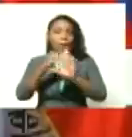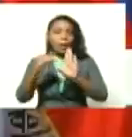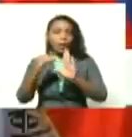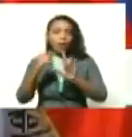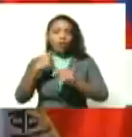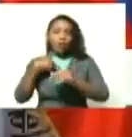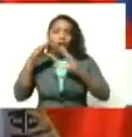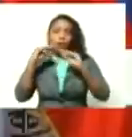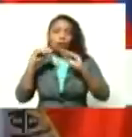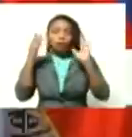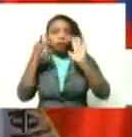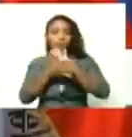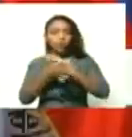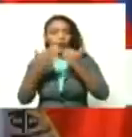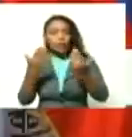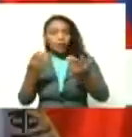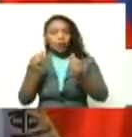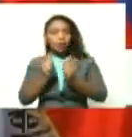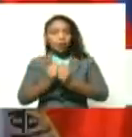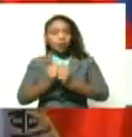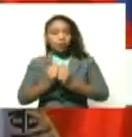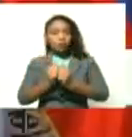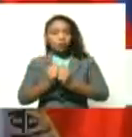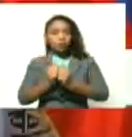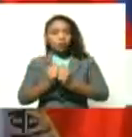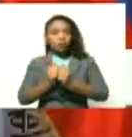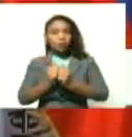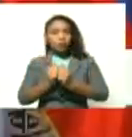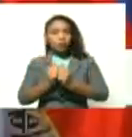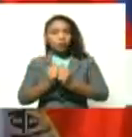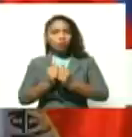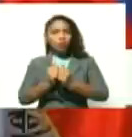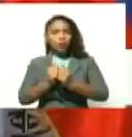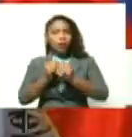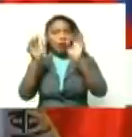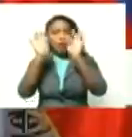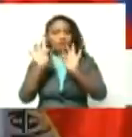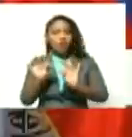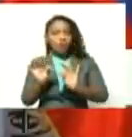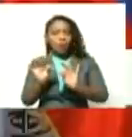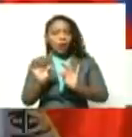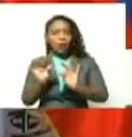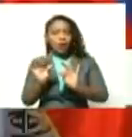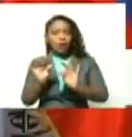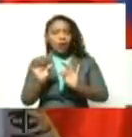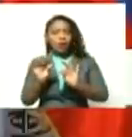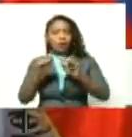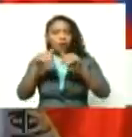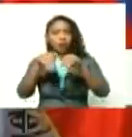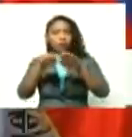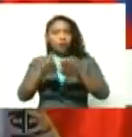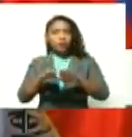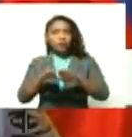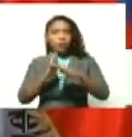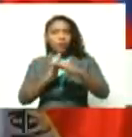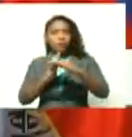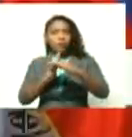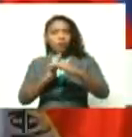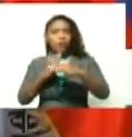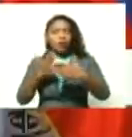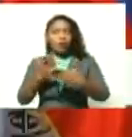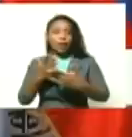Estoy hablando de la apelación con la cualidad y modalidad de efecto suspensivo, que implicaría que la